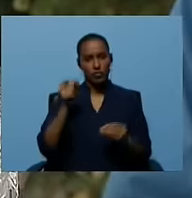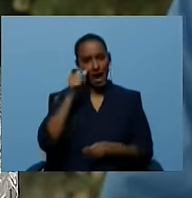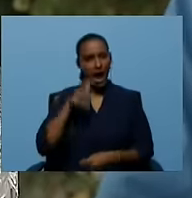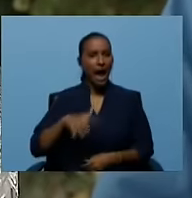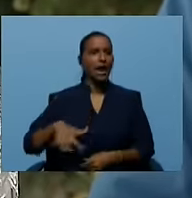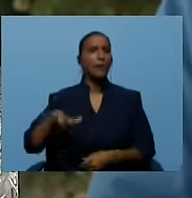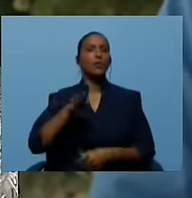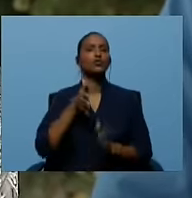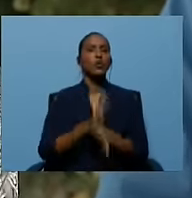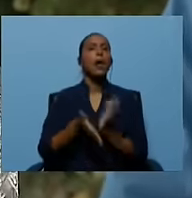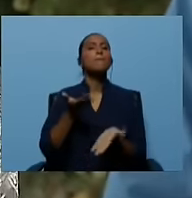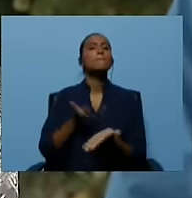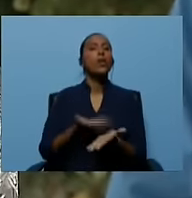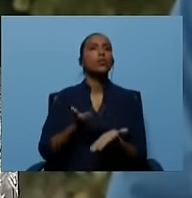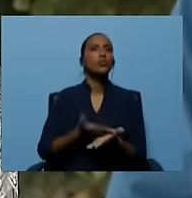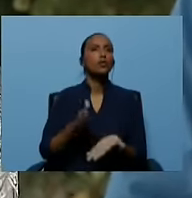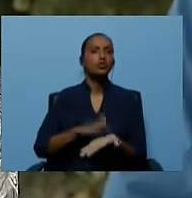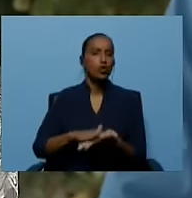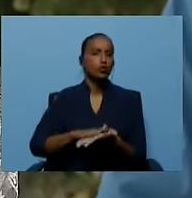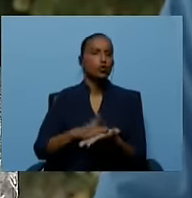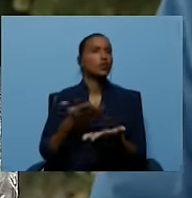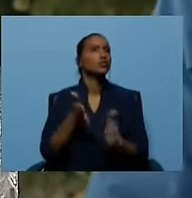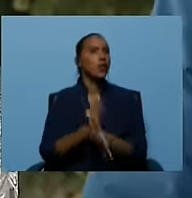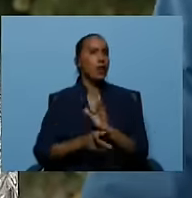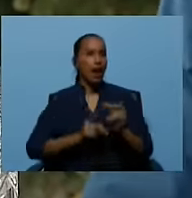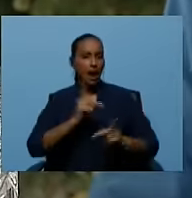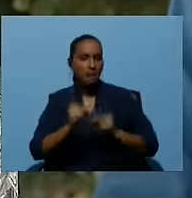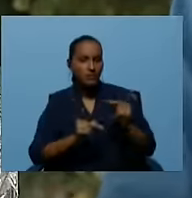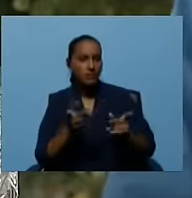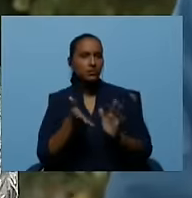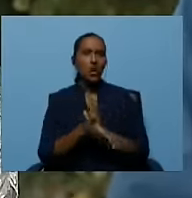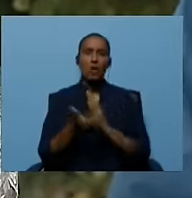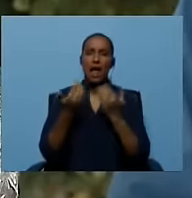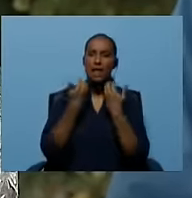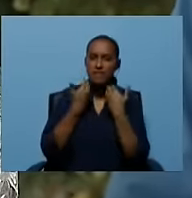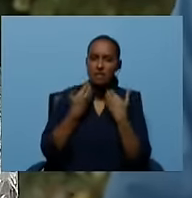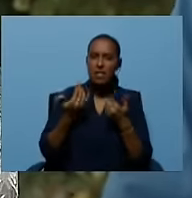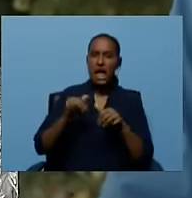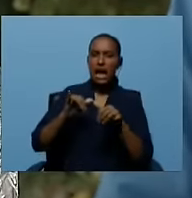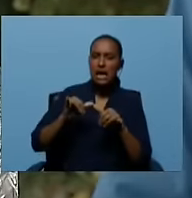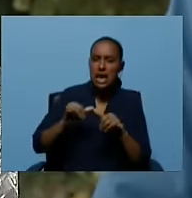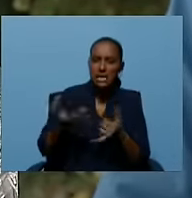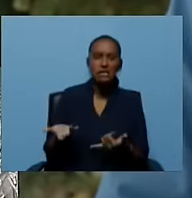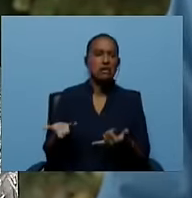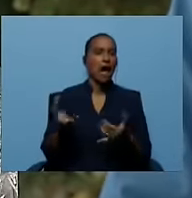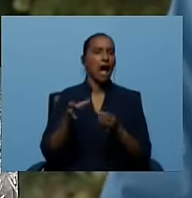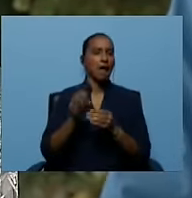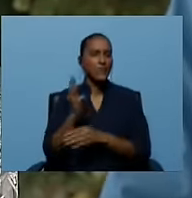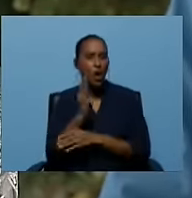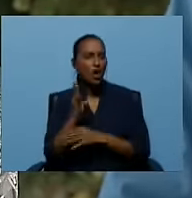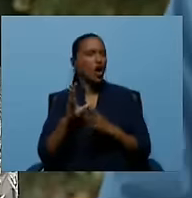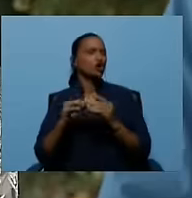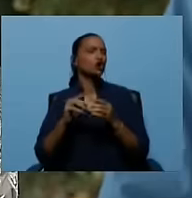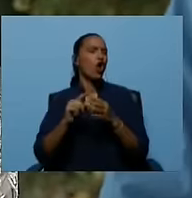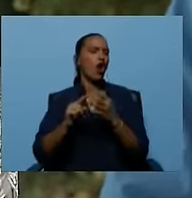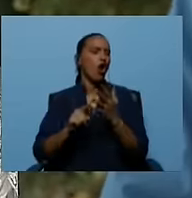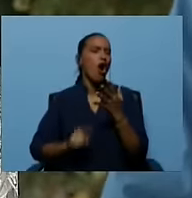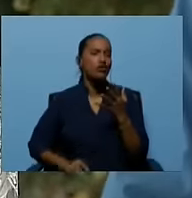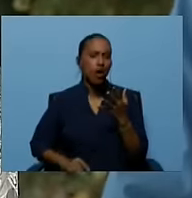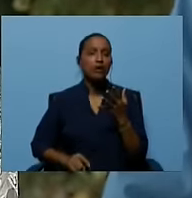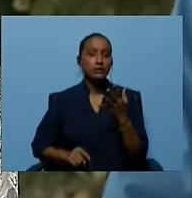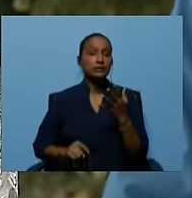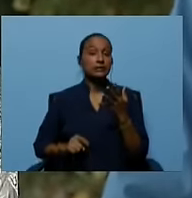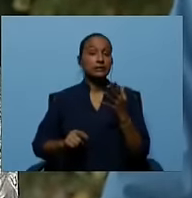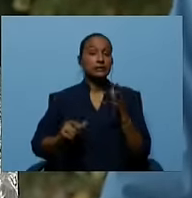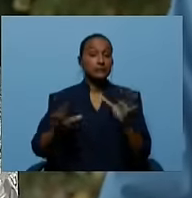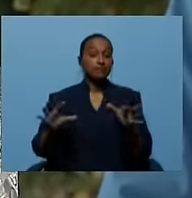propuesta de soluciones que tienen que ver con la producción agrícola, con las enfermedades, con la ingeniería, con la vialidad, con tantos elementos de la innovación que